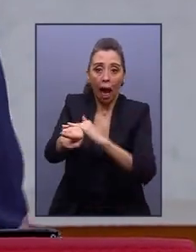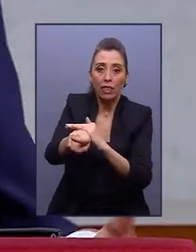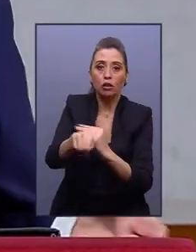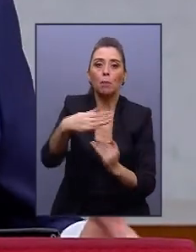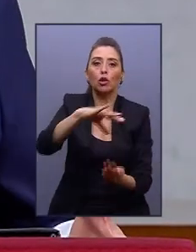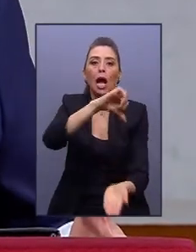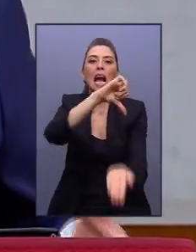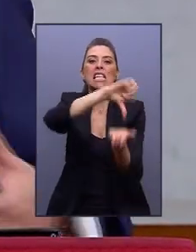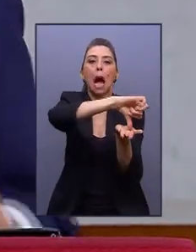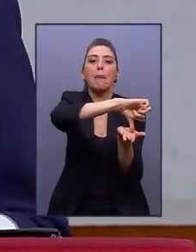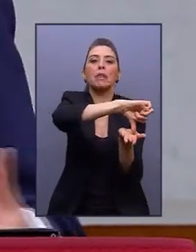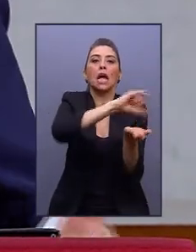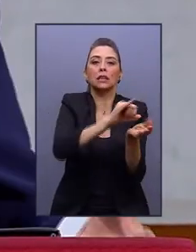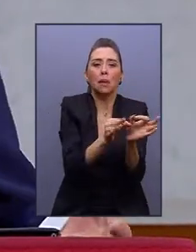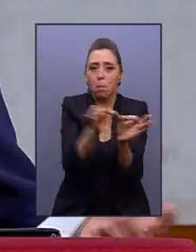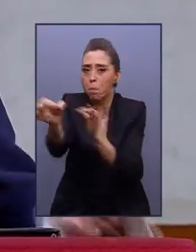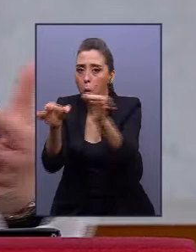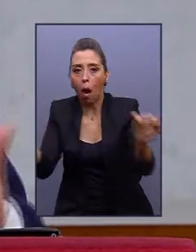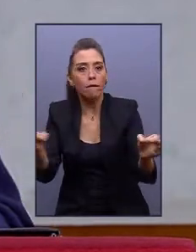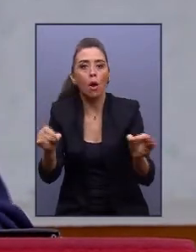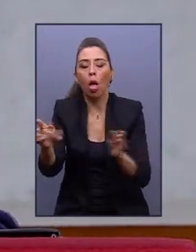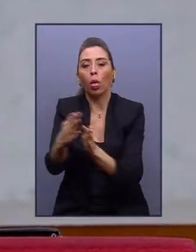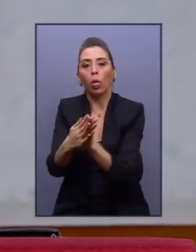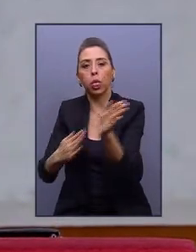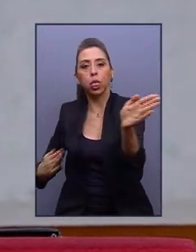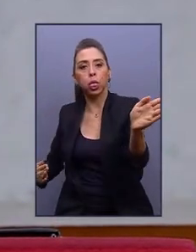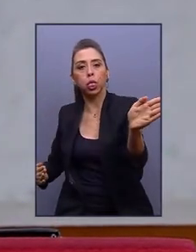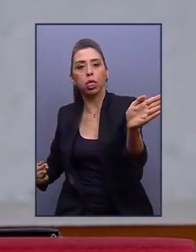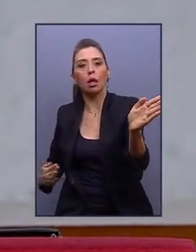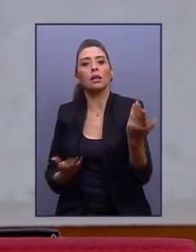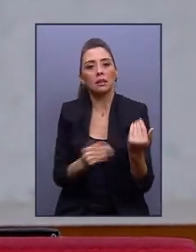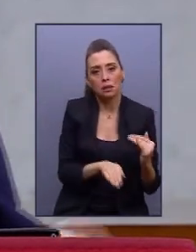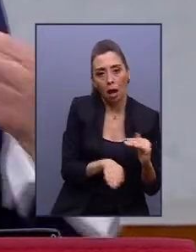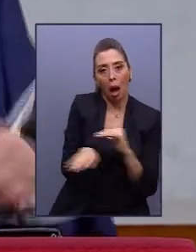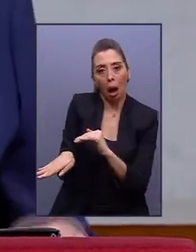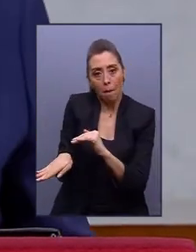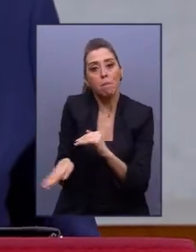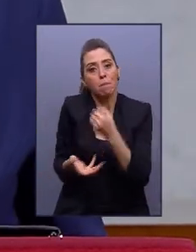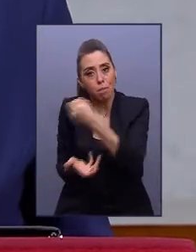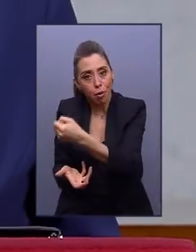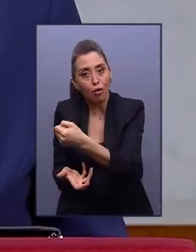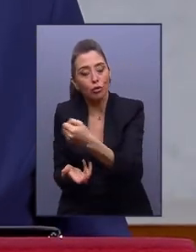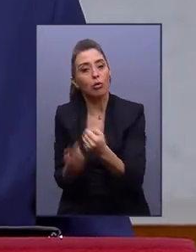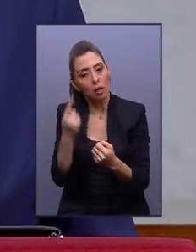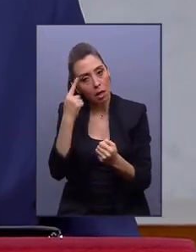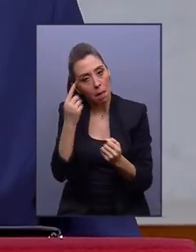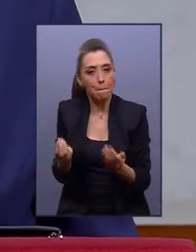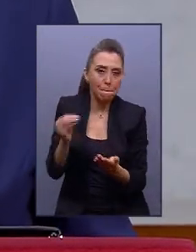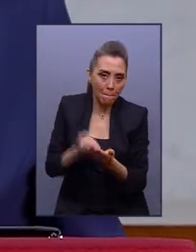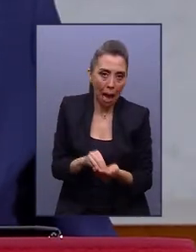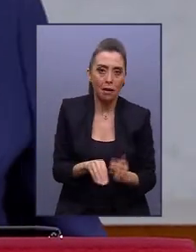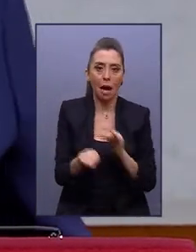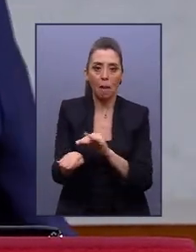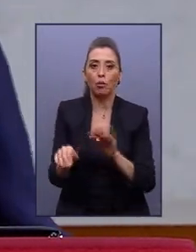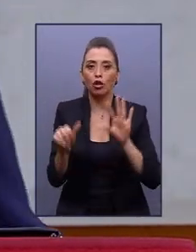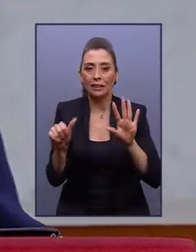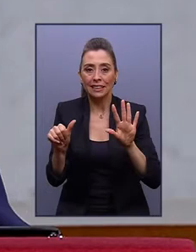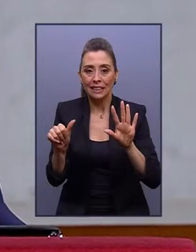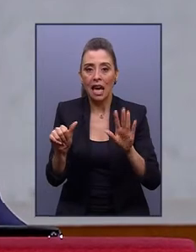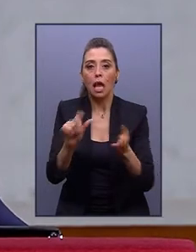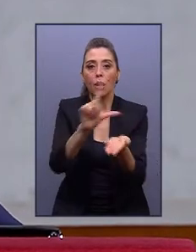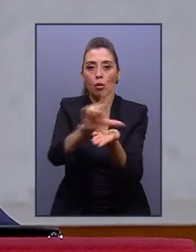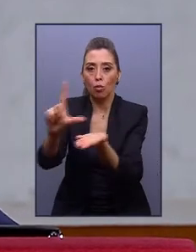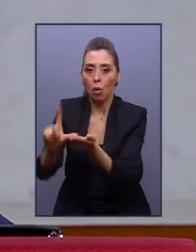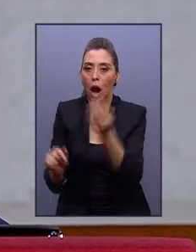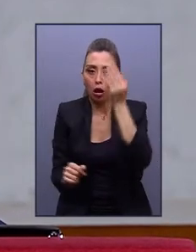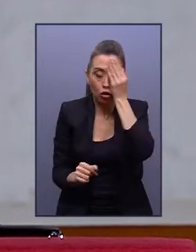que dentro de cada región hay territorios más rezagados y que requieren de mayor apoyo. Entonces asumimos la necesidad de apoyo extra para 6 territorios en las